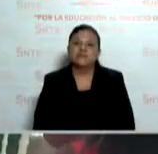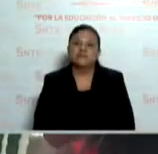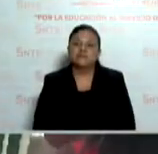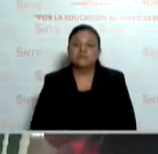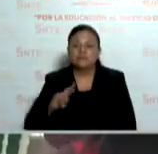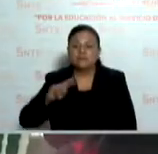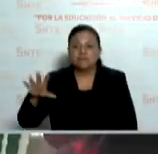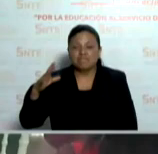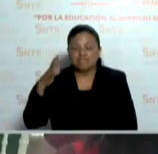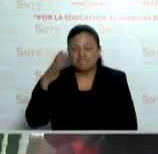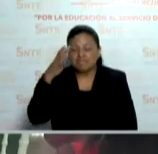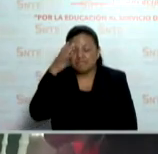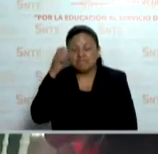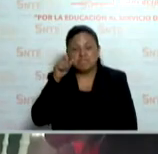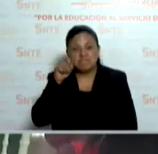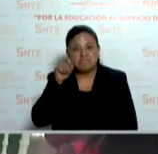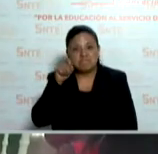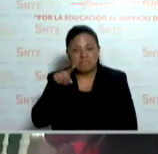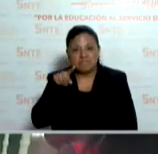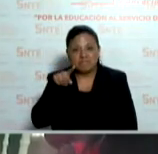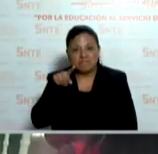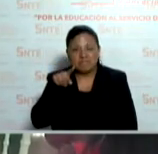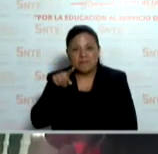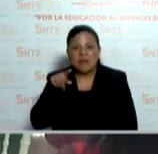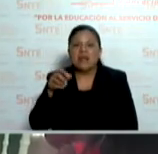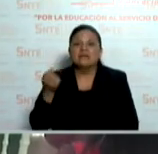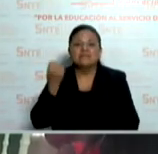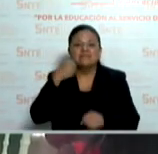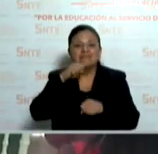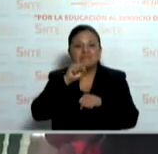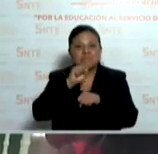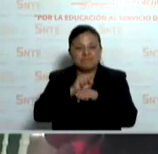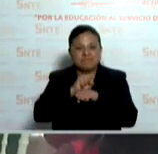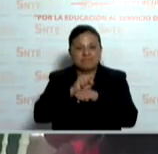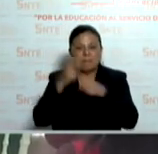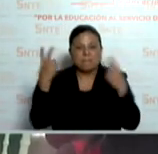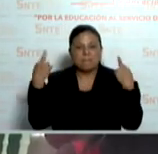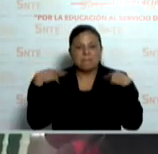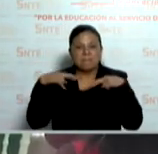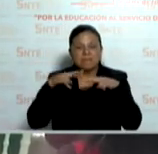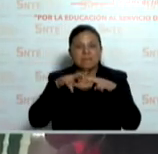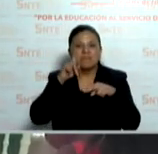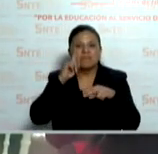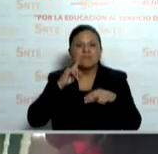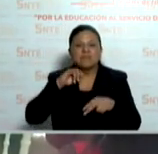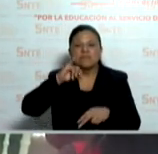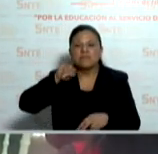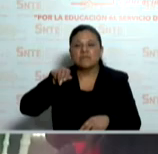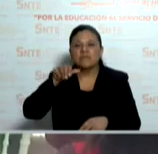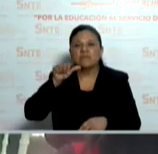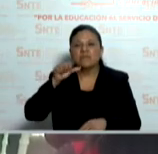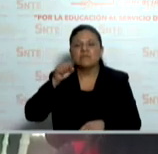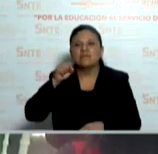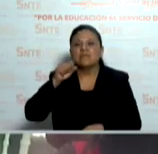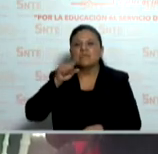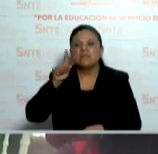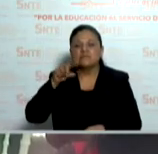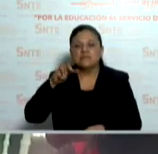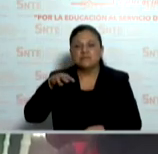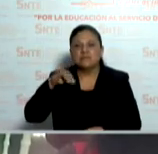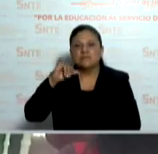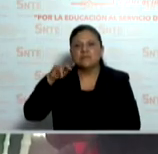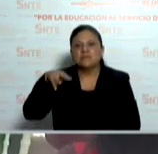Con reconocimiento también de la categoría de educación secundaria, la profesora Yasmín Liliana Baray Valverde, de